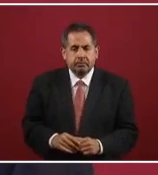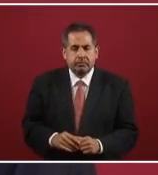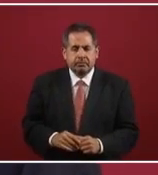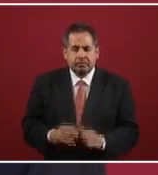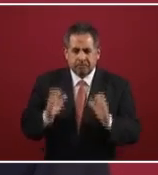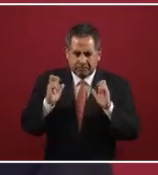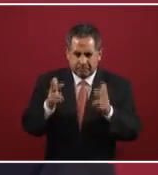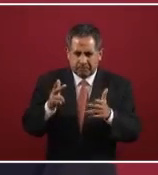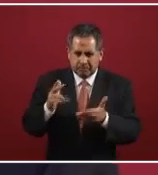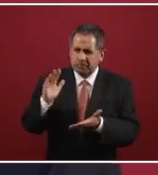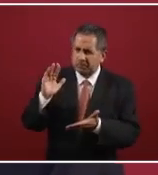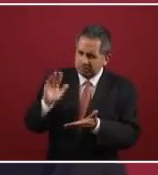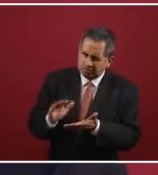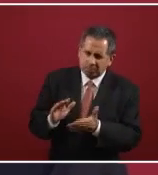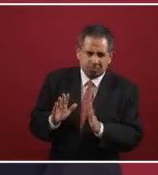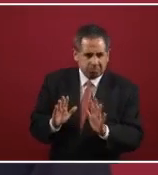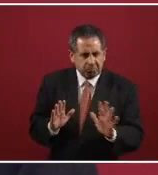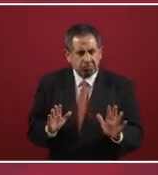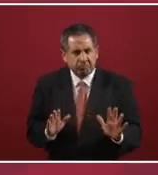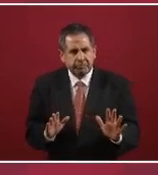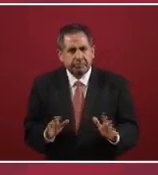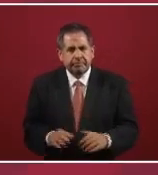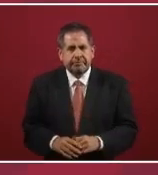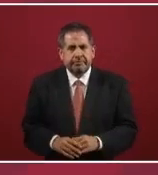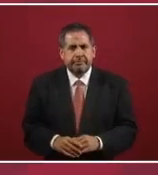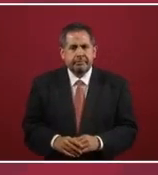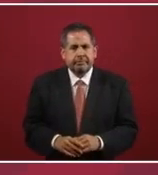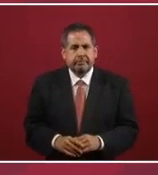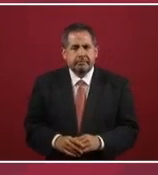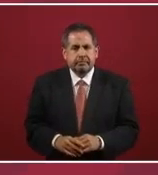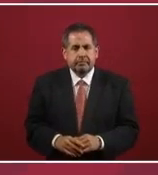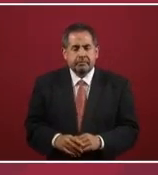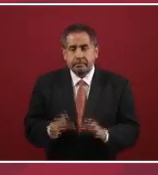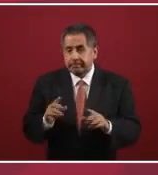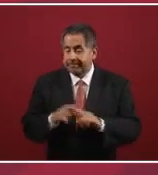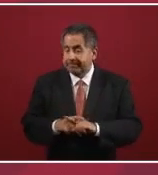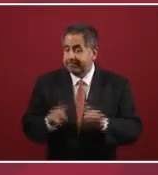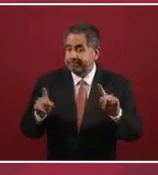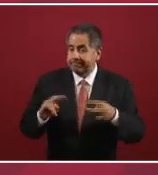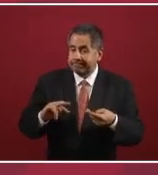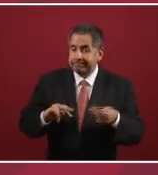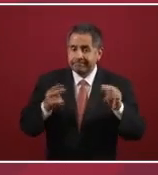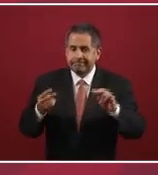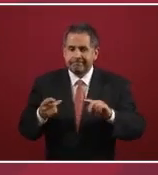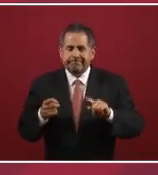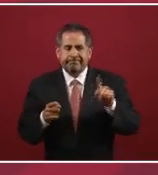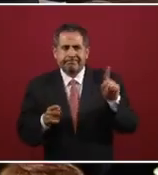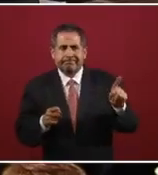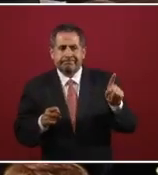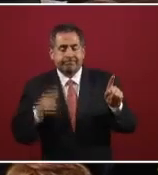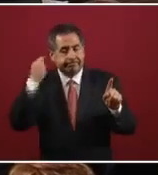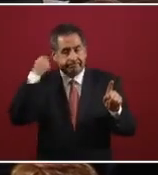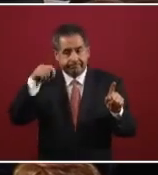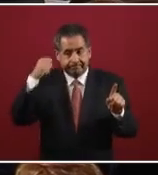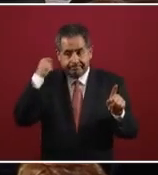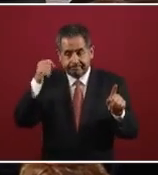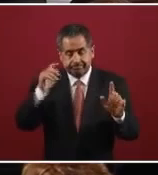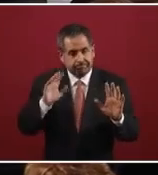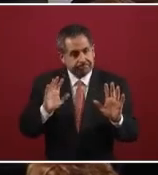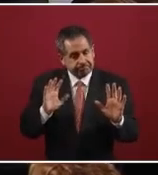chiapas baja incidencia delictiva no así tabasco